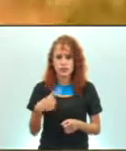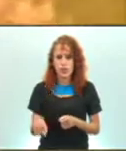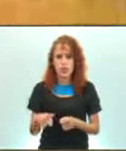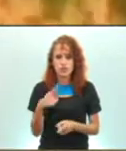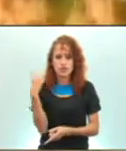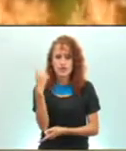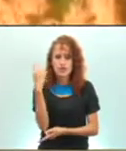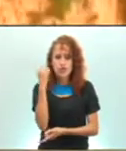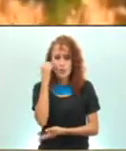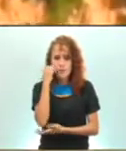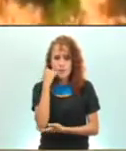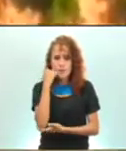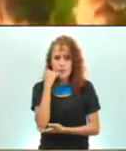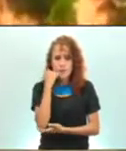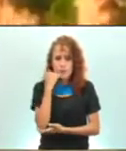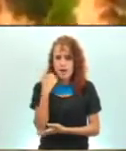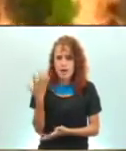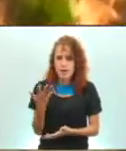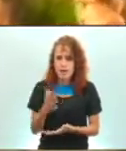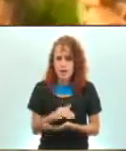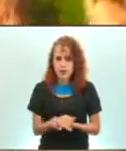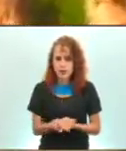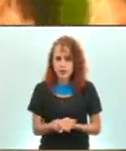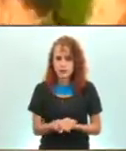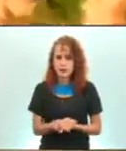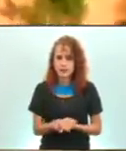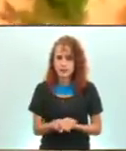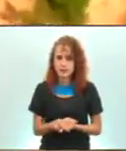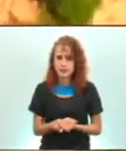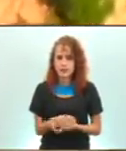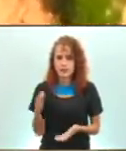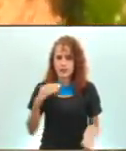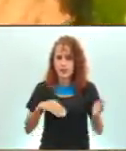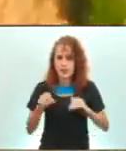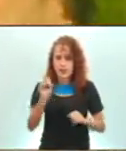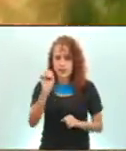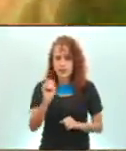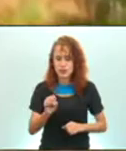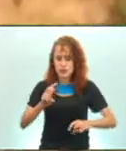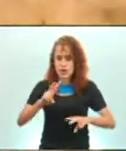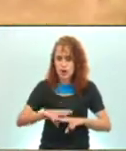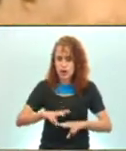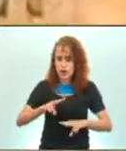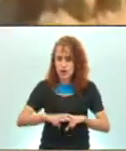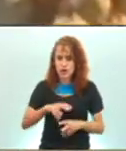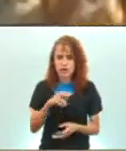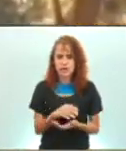Otro ciclón más cotidiano empieza a dejar sus huellas también en las playas del sur de La Habana.